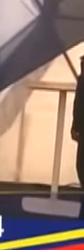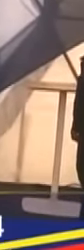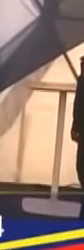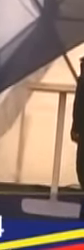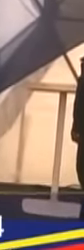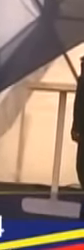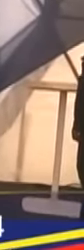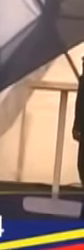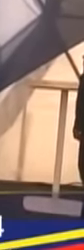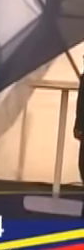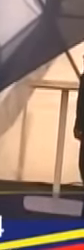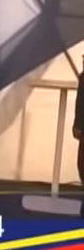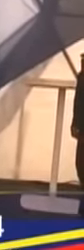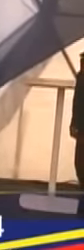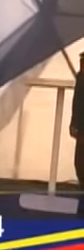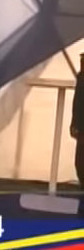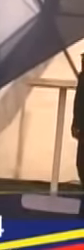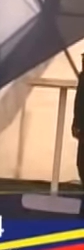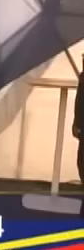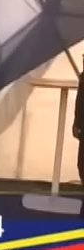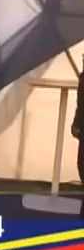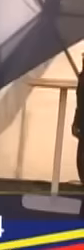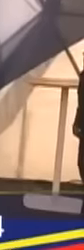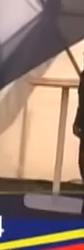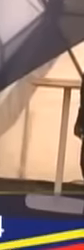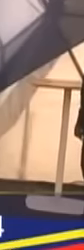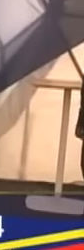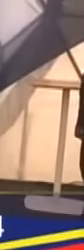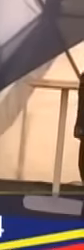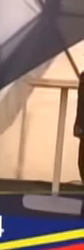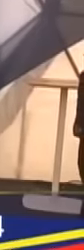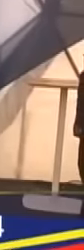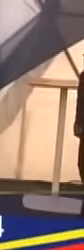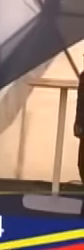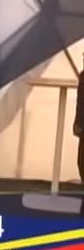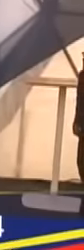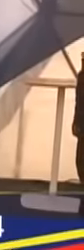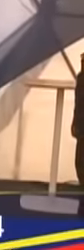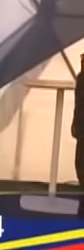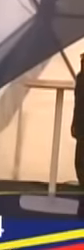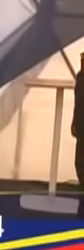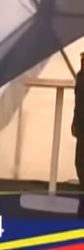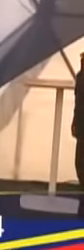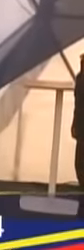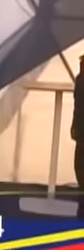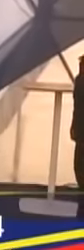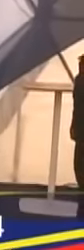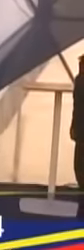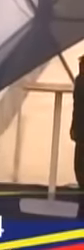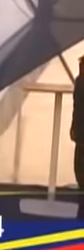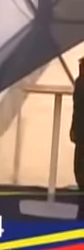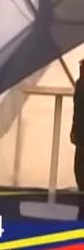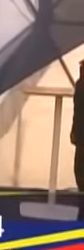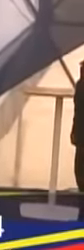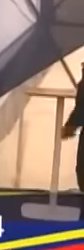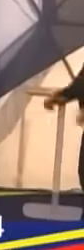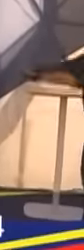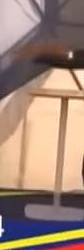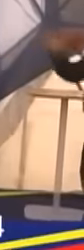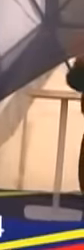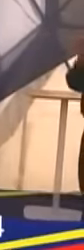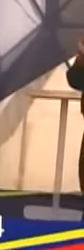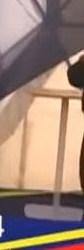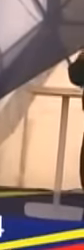venido a la buena noticia de que Guayana se recupera, Guayana crece y Guayana apunta al